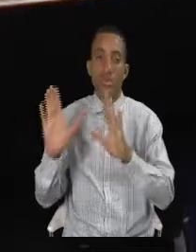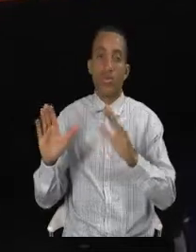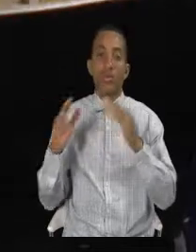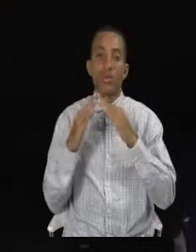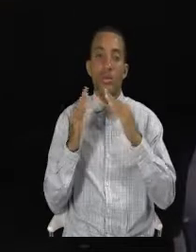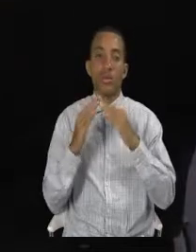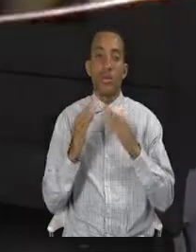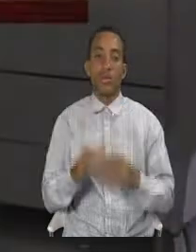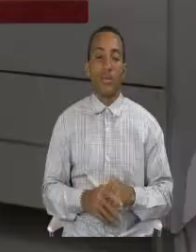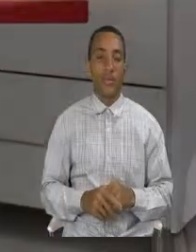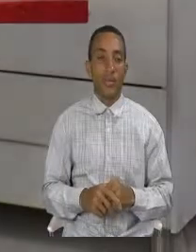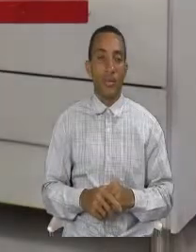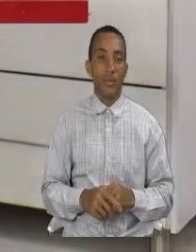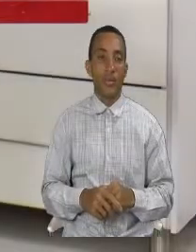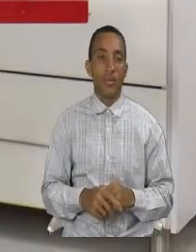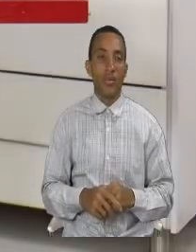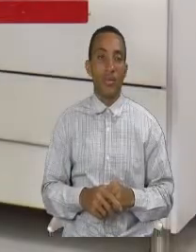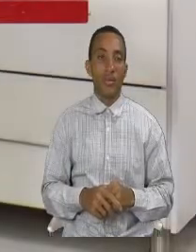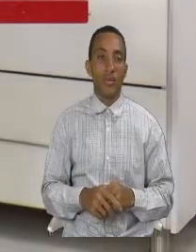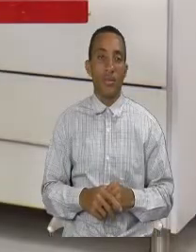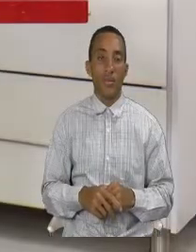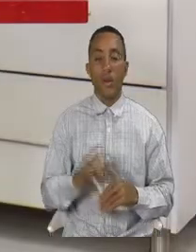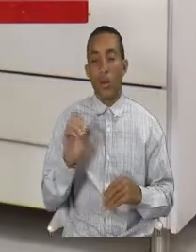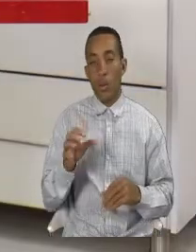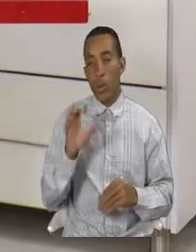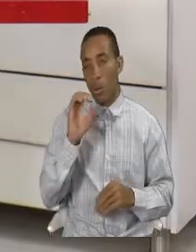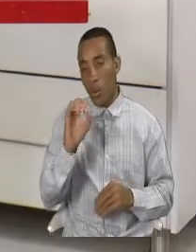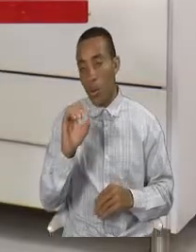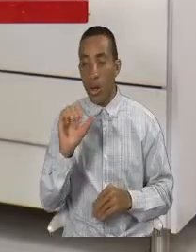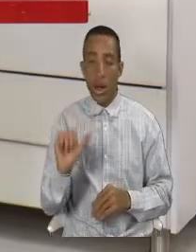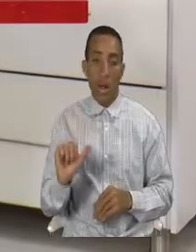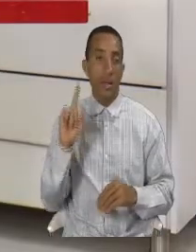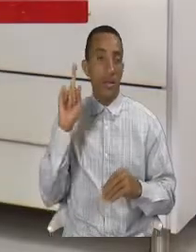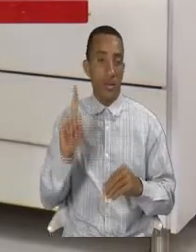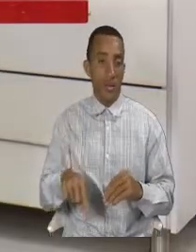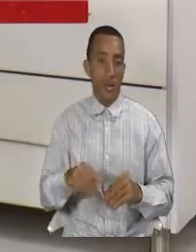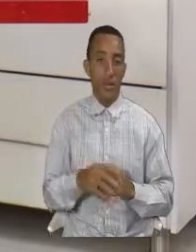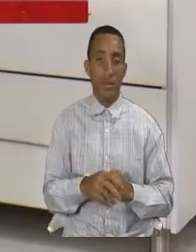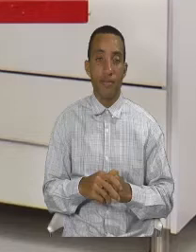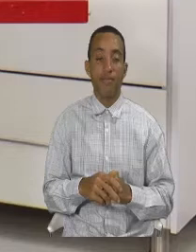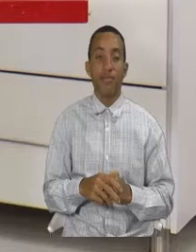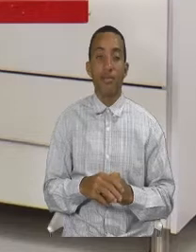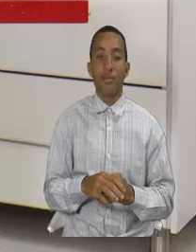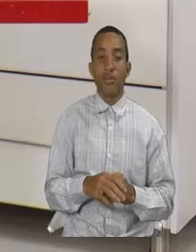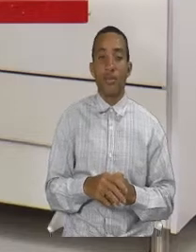expertas o expertos. Pues acá el pollo.